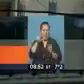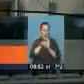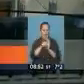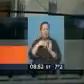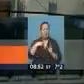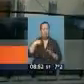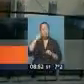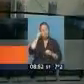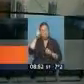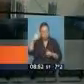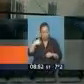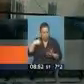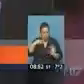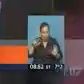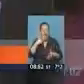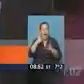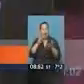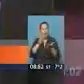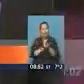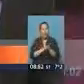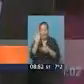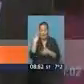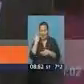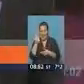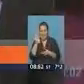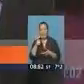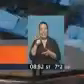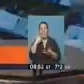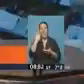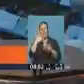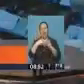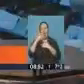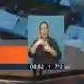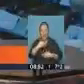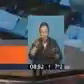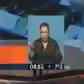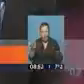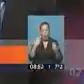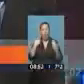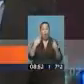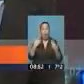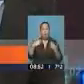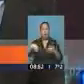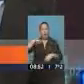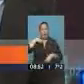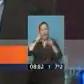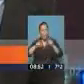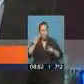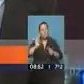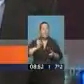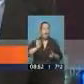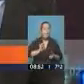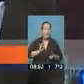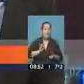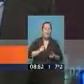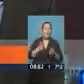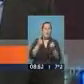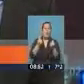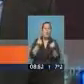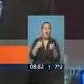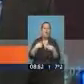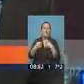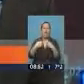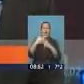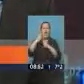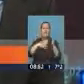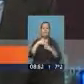imagino, hablamos del tema, recién hablamos de la obra pública. ¿Vamos a poder los ciudadanos saber cuánto sale la